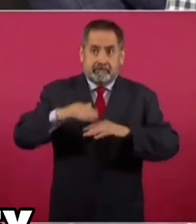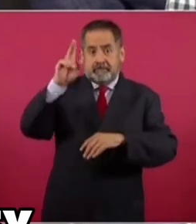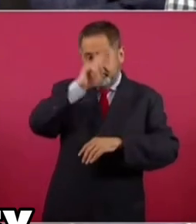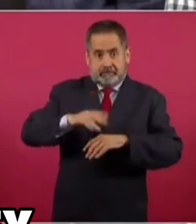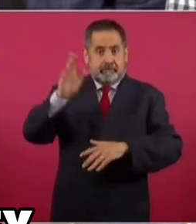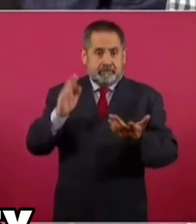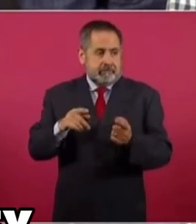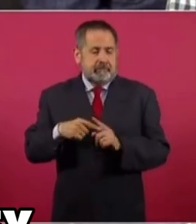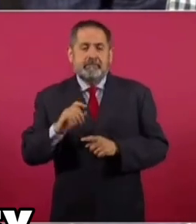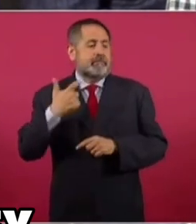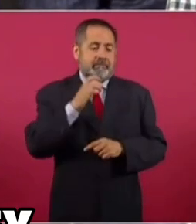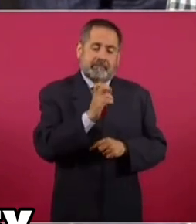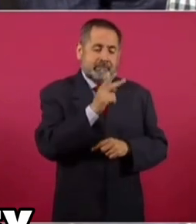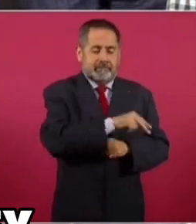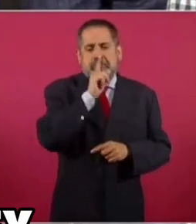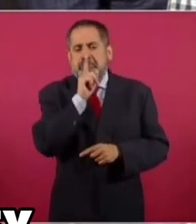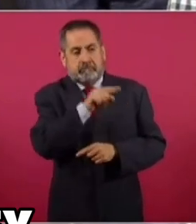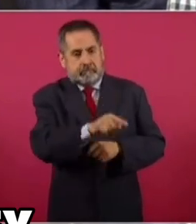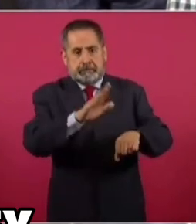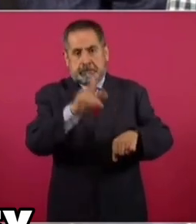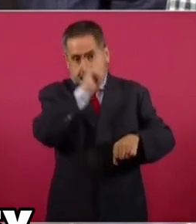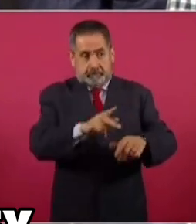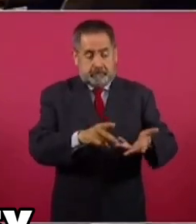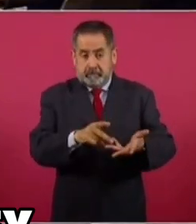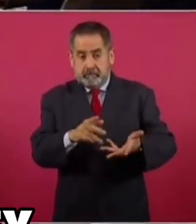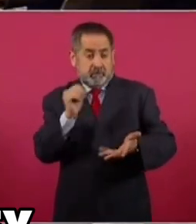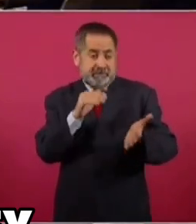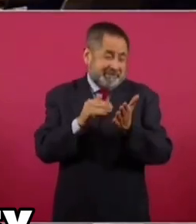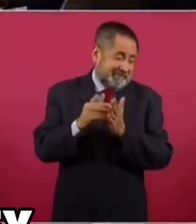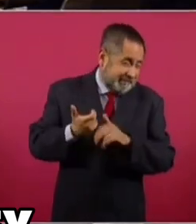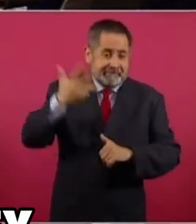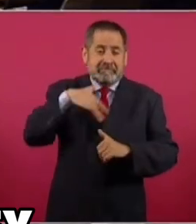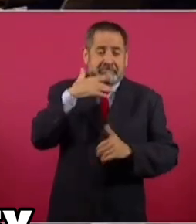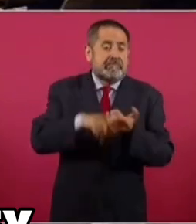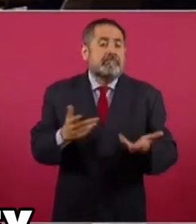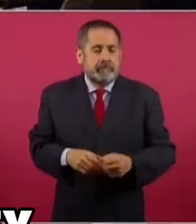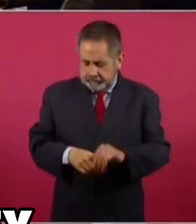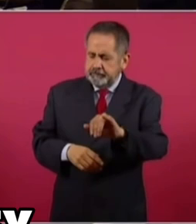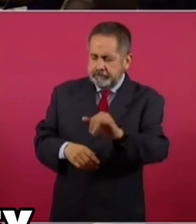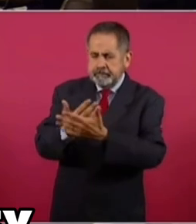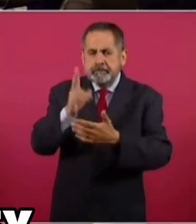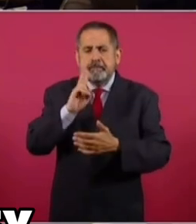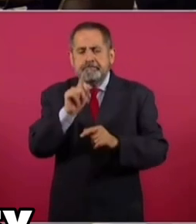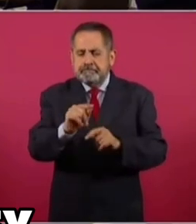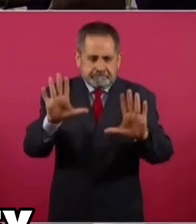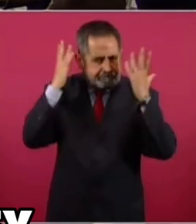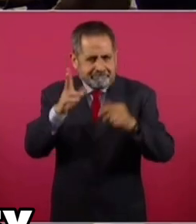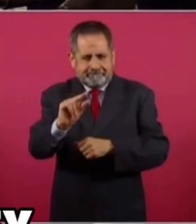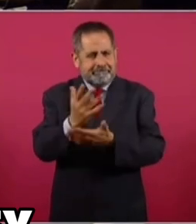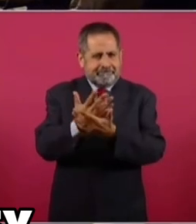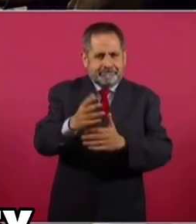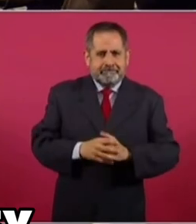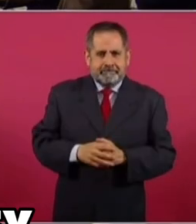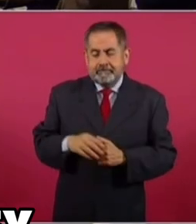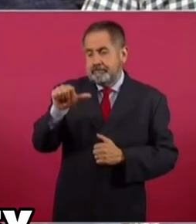Supera el escándalo de Peña Nieto de la estafa maestra, que fueron 7.600. Vamos a muchísimo más dinero. Vamos a esperar. ¿De cuánto es? No nos adelantemos.